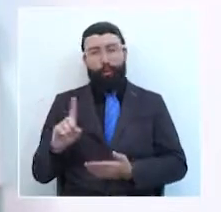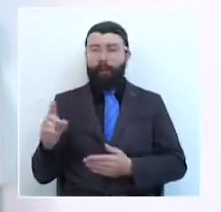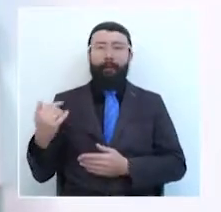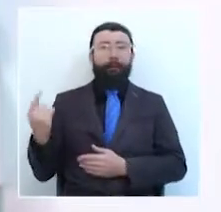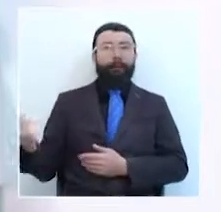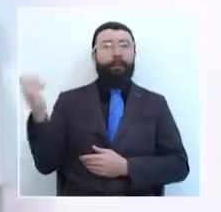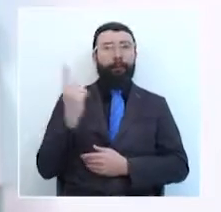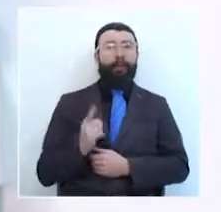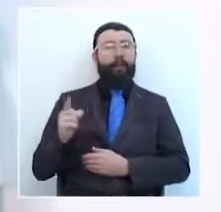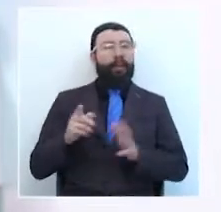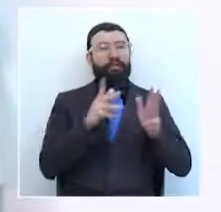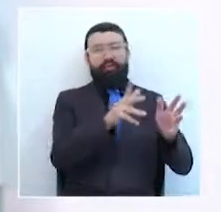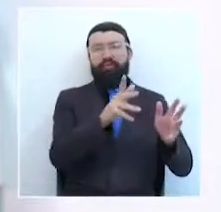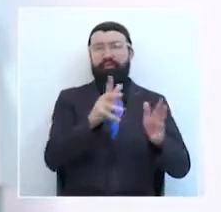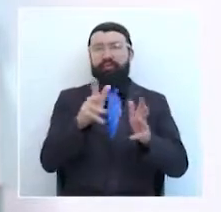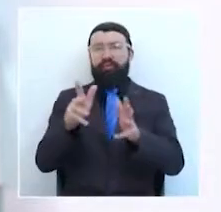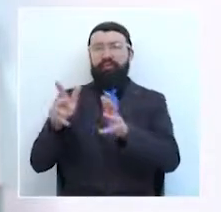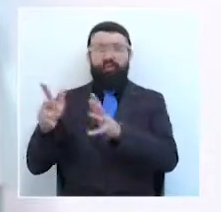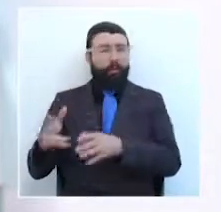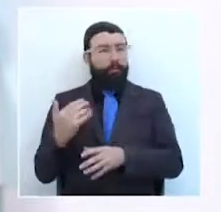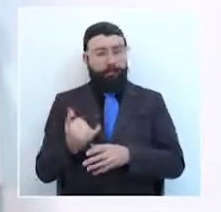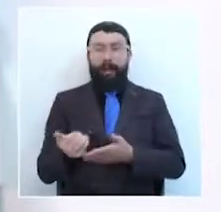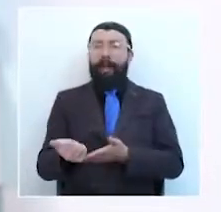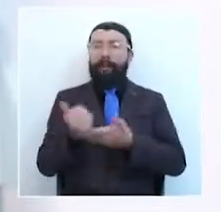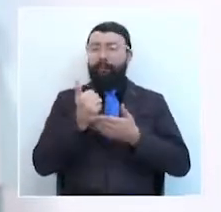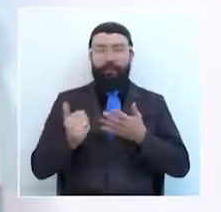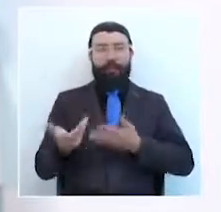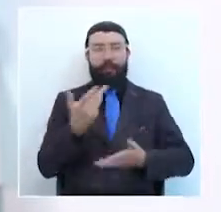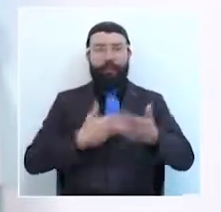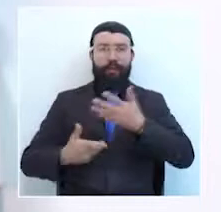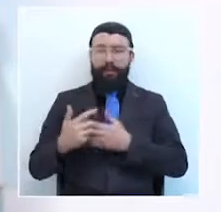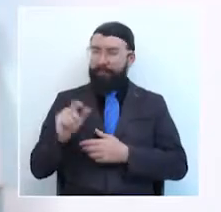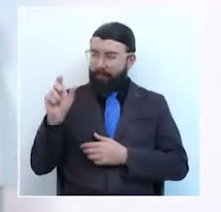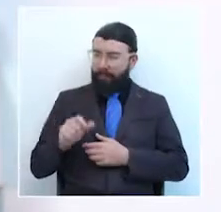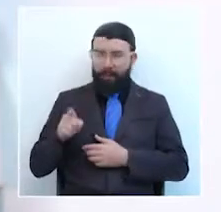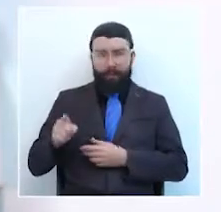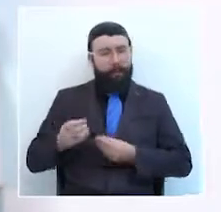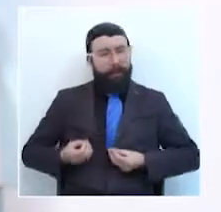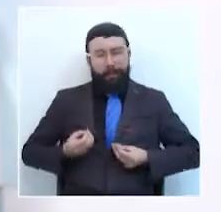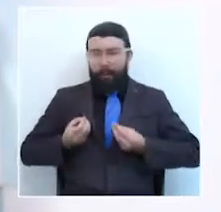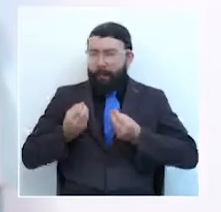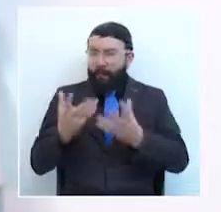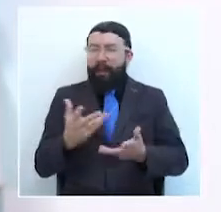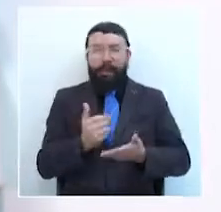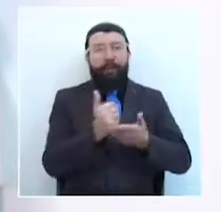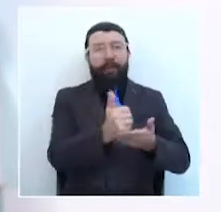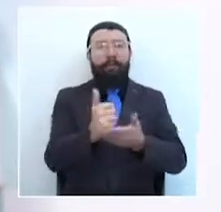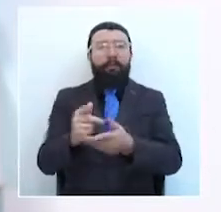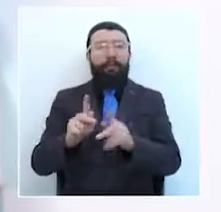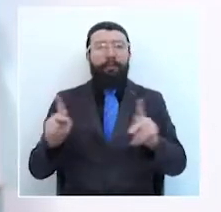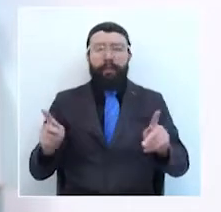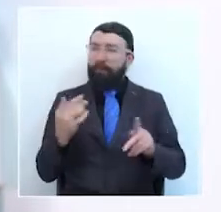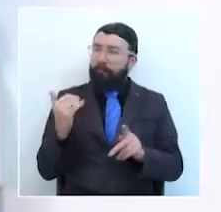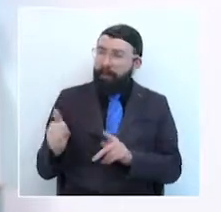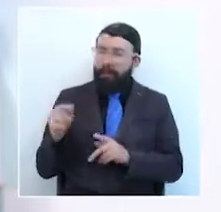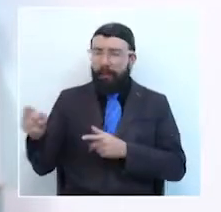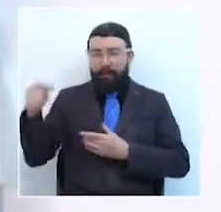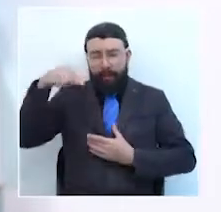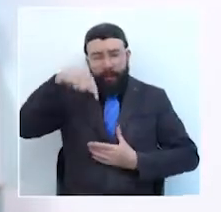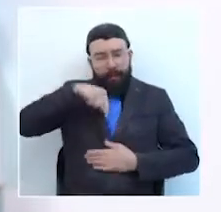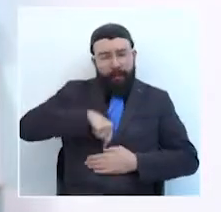de una persona que entrega tanto a los demás que está en aras de buscar dentro de sí